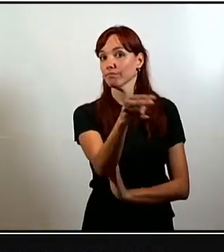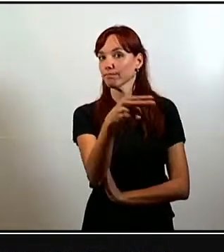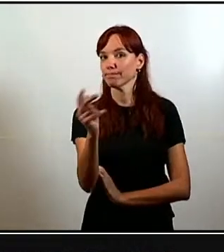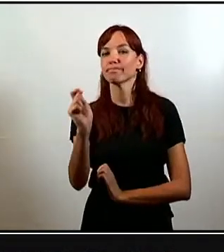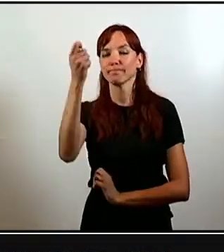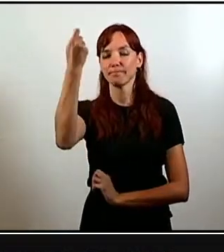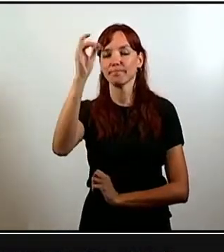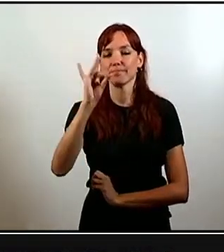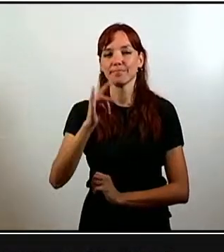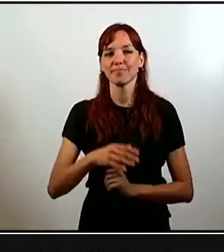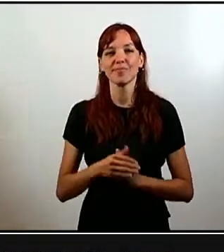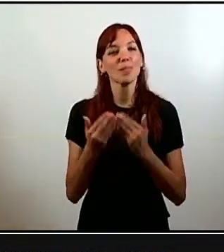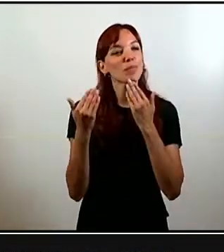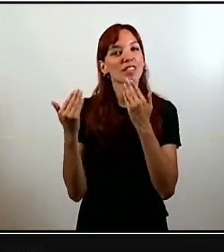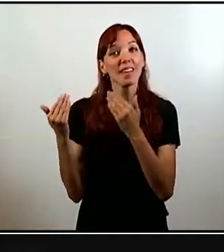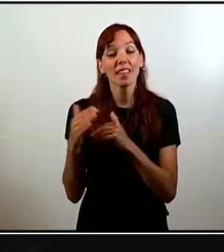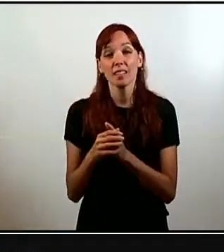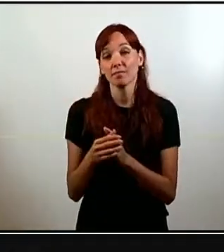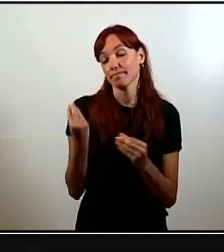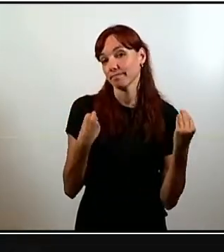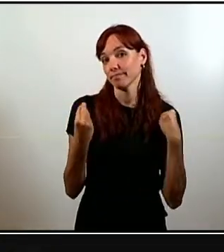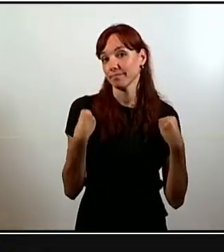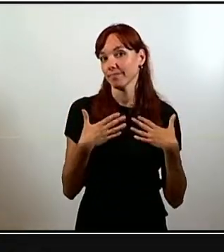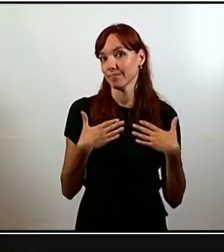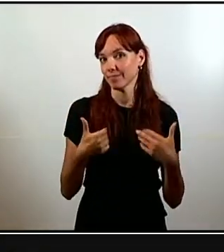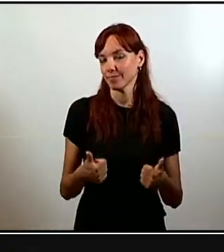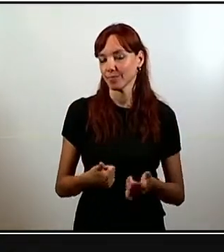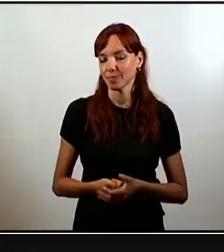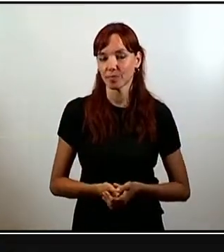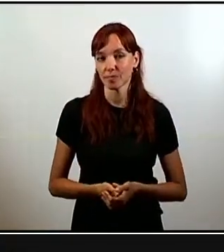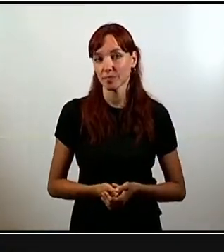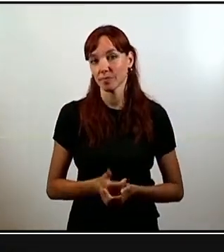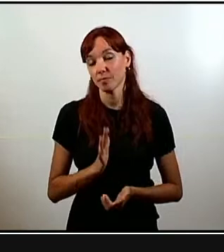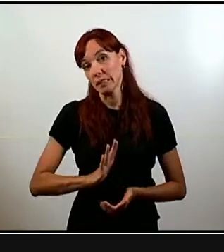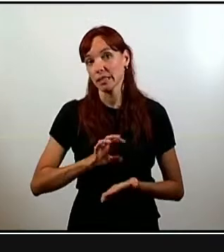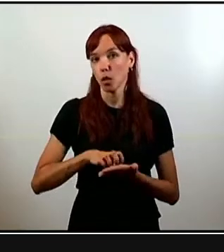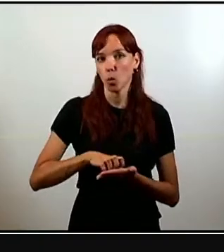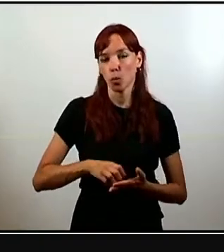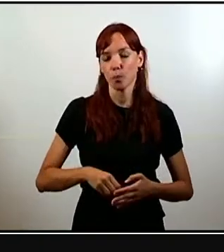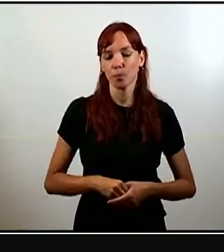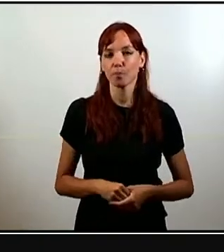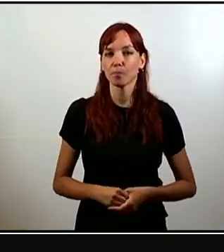llegarán. Muchas gracias y quedo a vuestra disposición por si tenéis alguna pregunta.